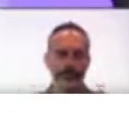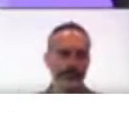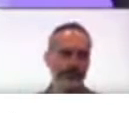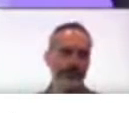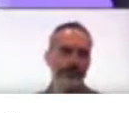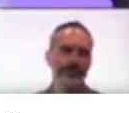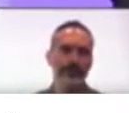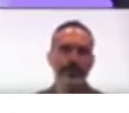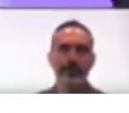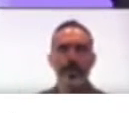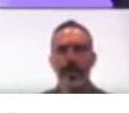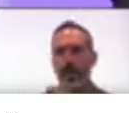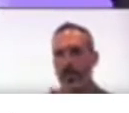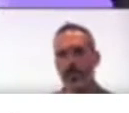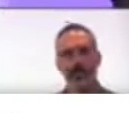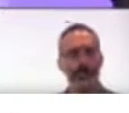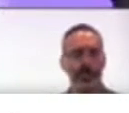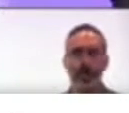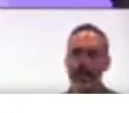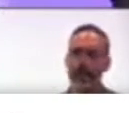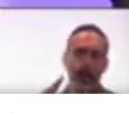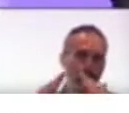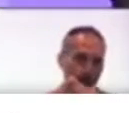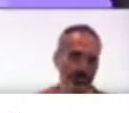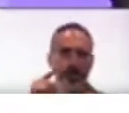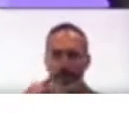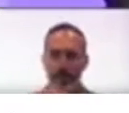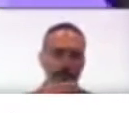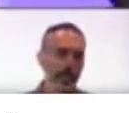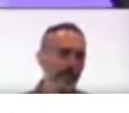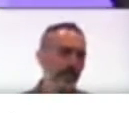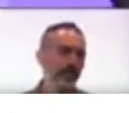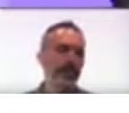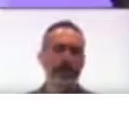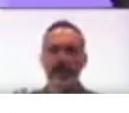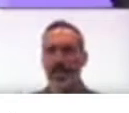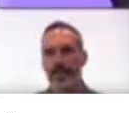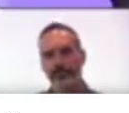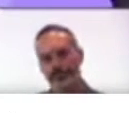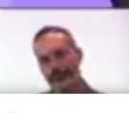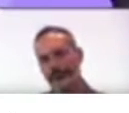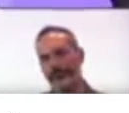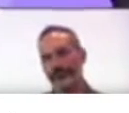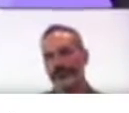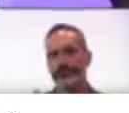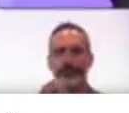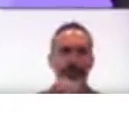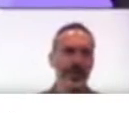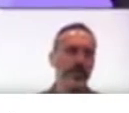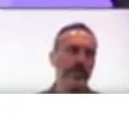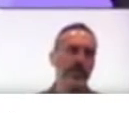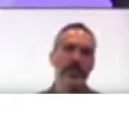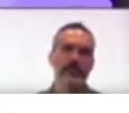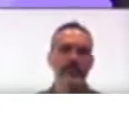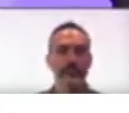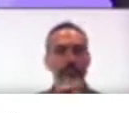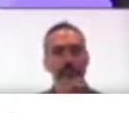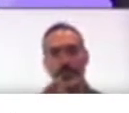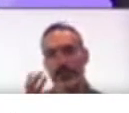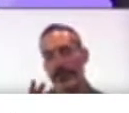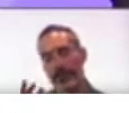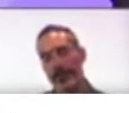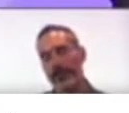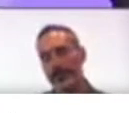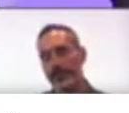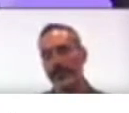línea. Desde la casa o desde el negocio podrás hacer tus trámites. Y esto, de una vez anuncio, nos va a